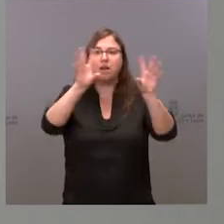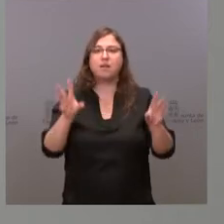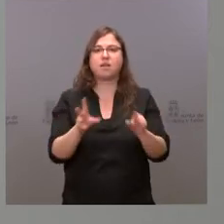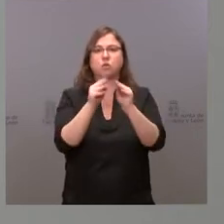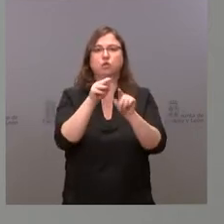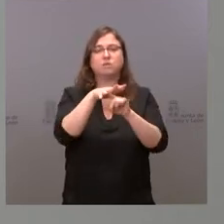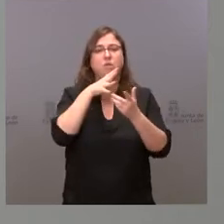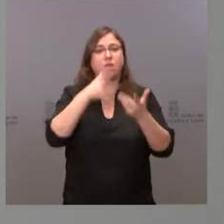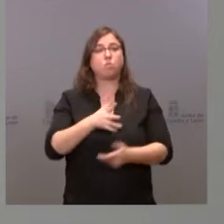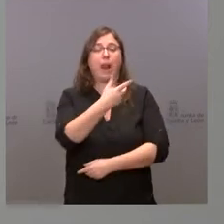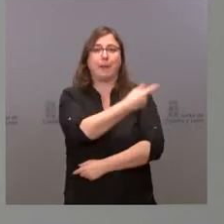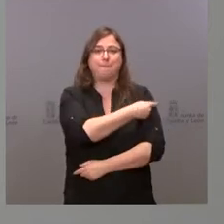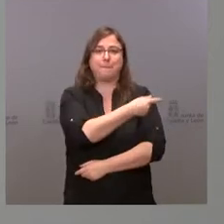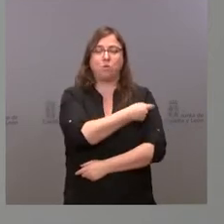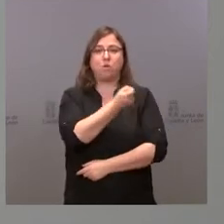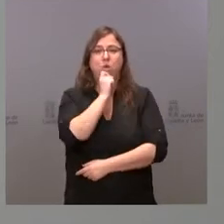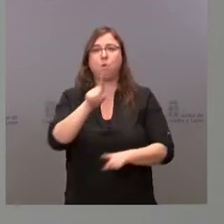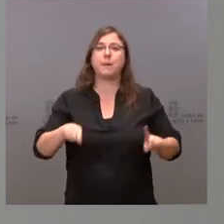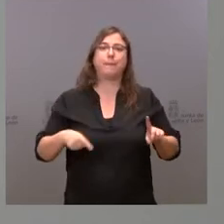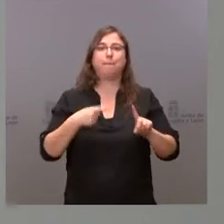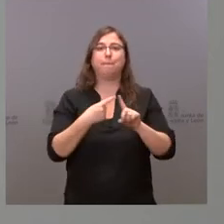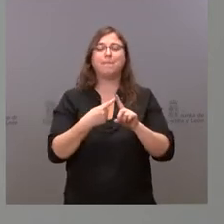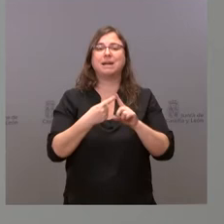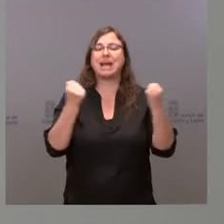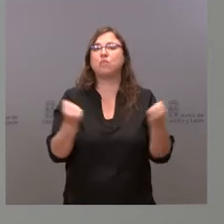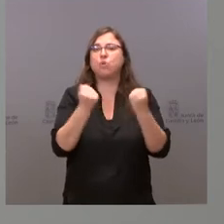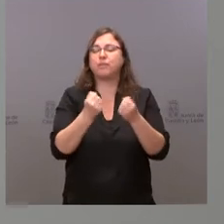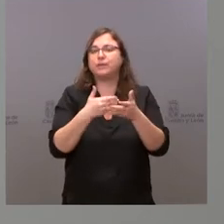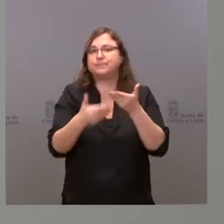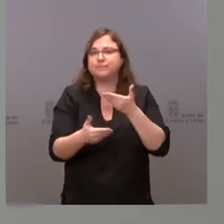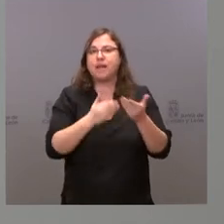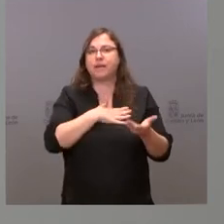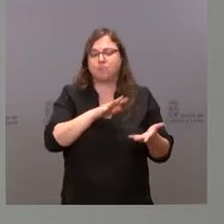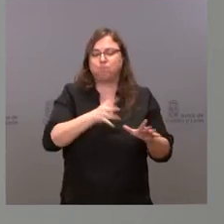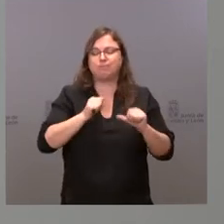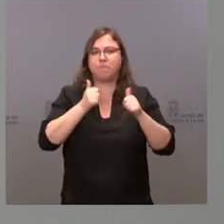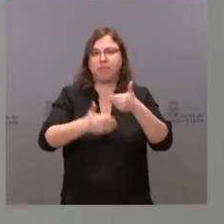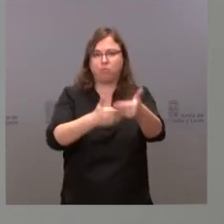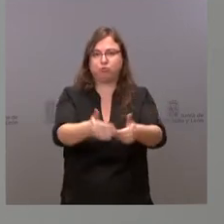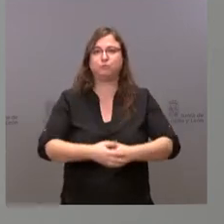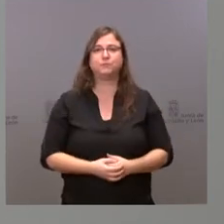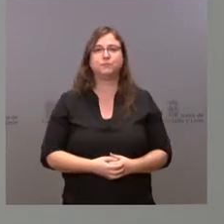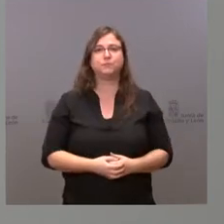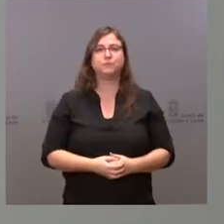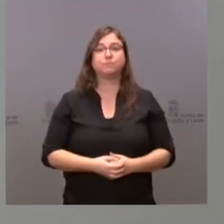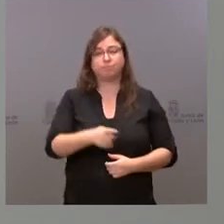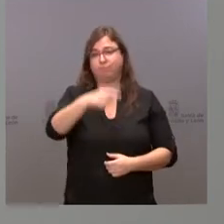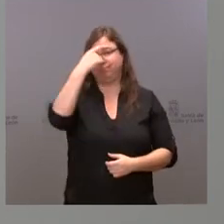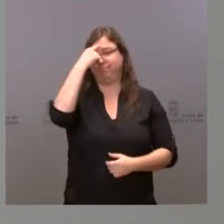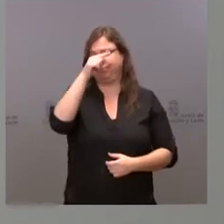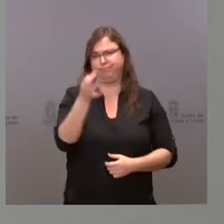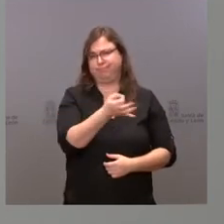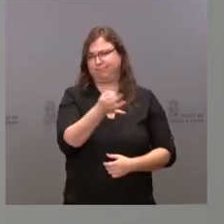situación de la vacunación y cuáles son las últimas actuaciones que queremos y que estamos poniendo en marcha usted es perfectamente